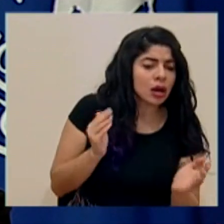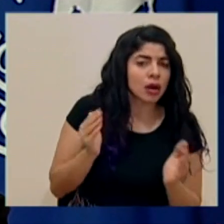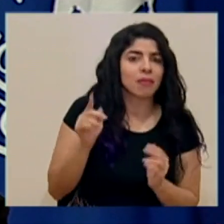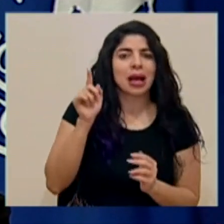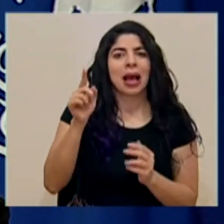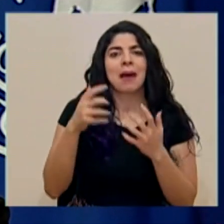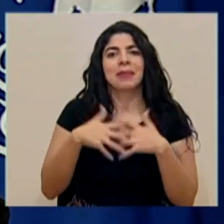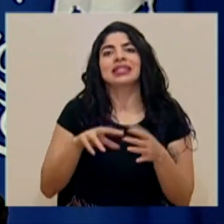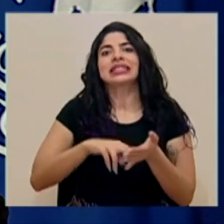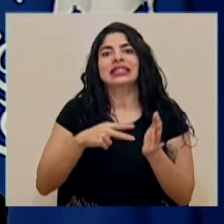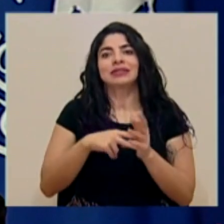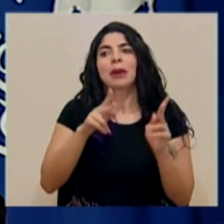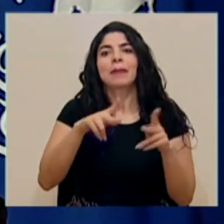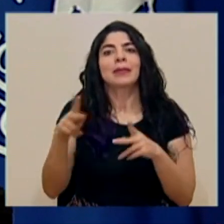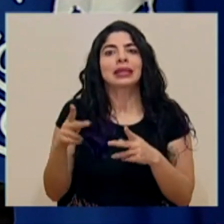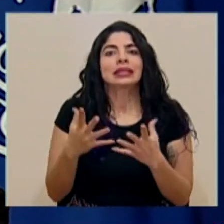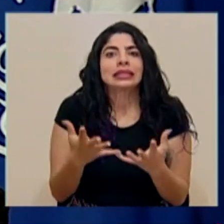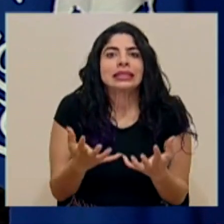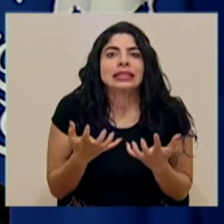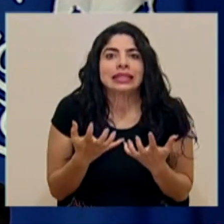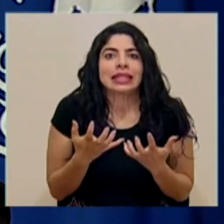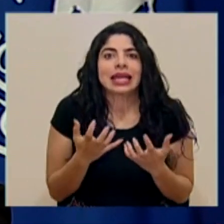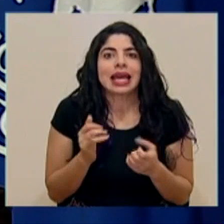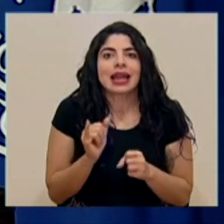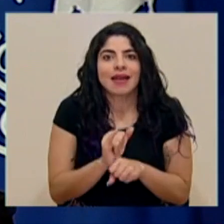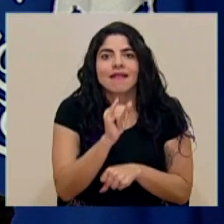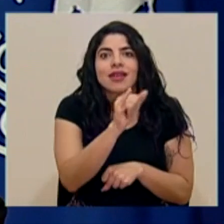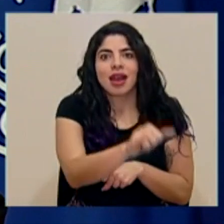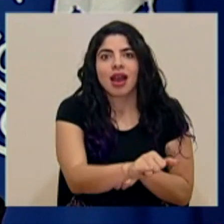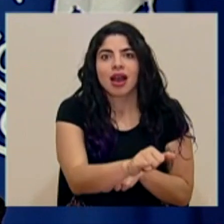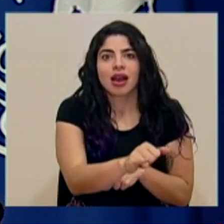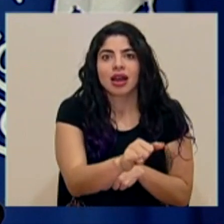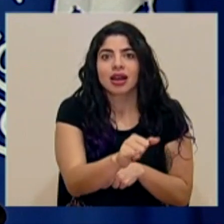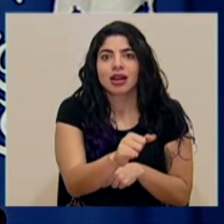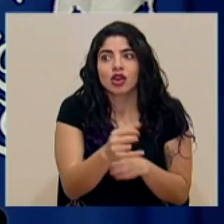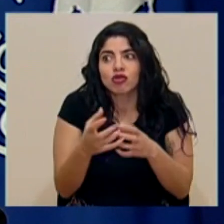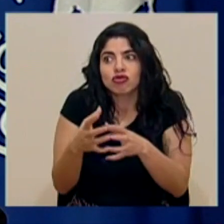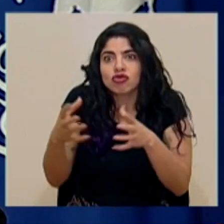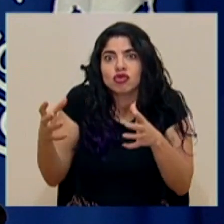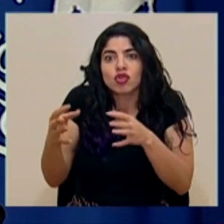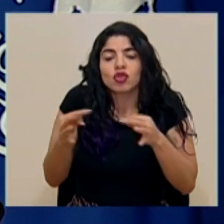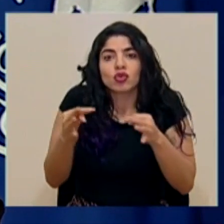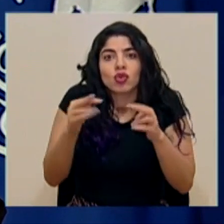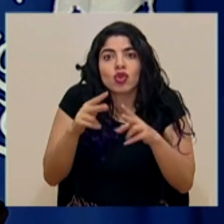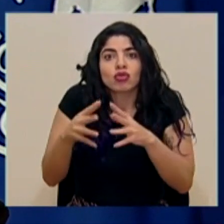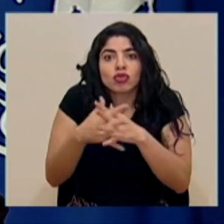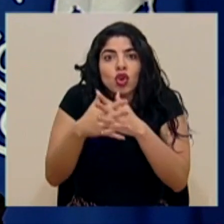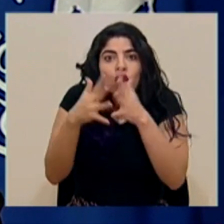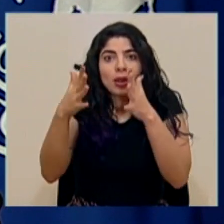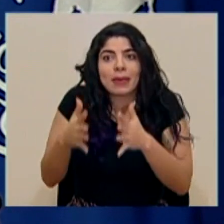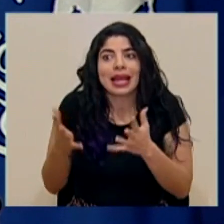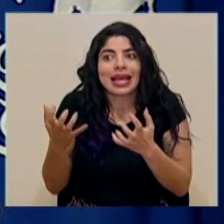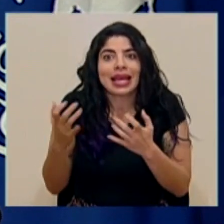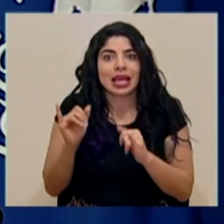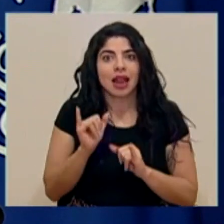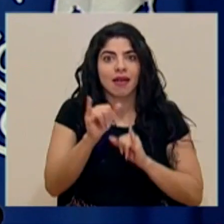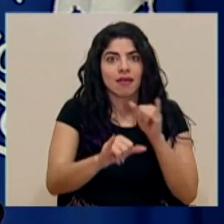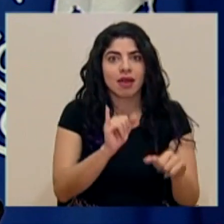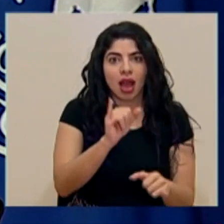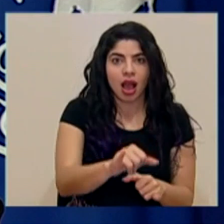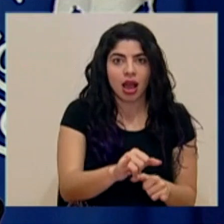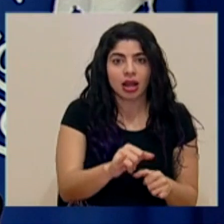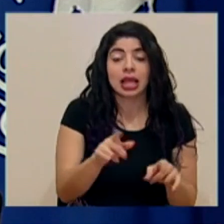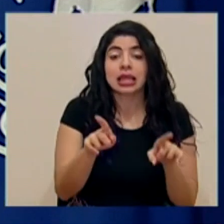hay un deseo de viajar por parte de un grupo importante de turistas norteamericanos. Además, se ha